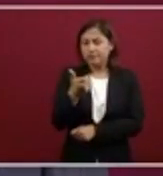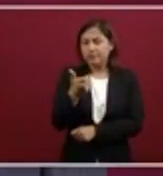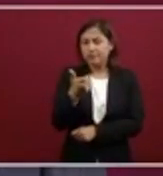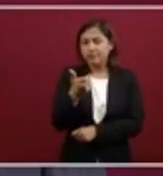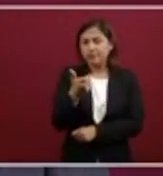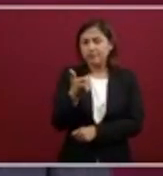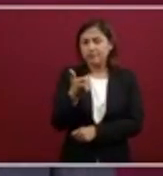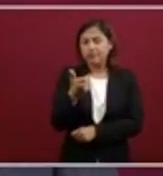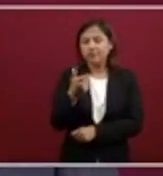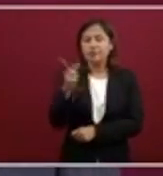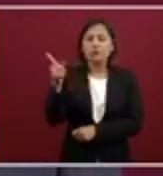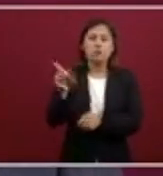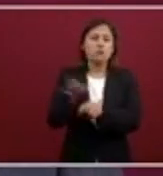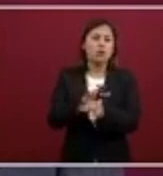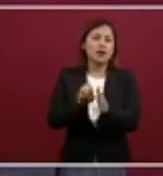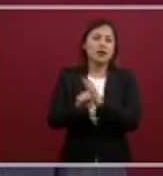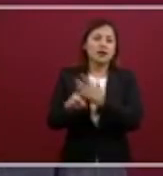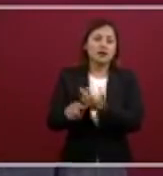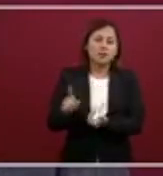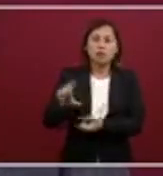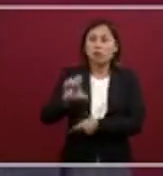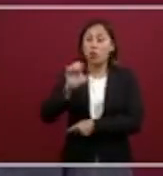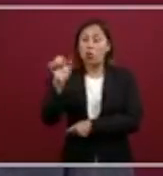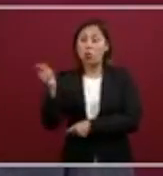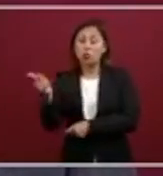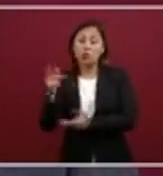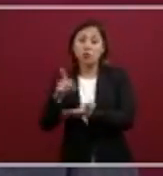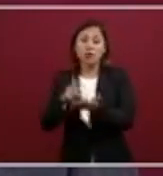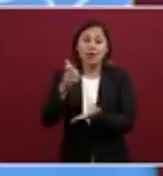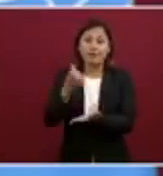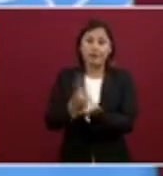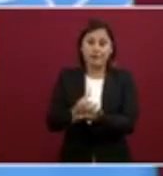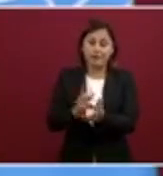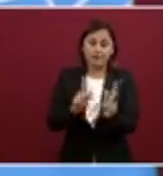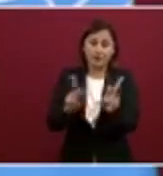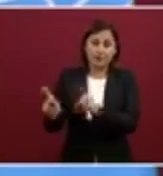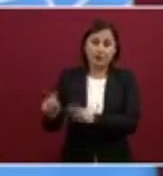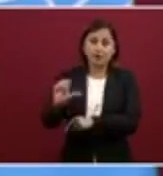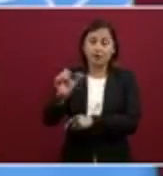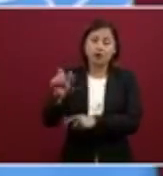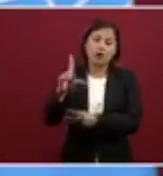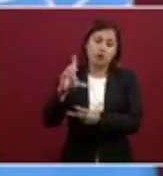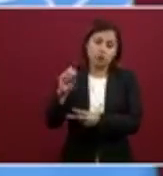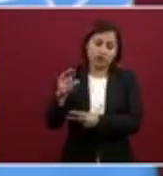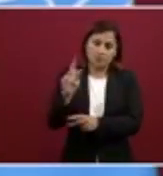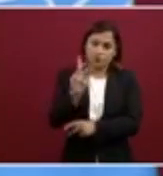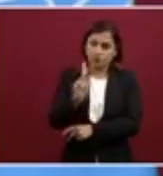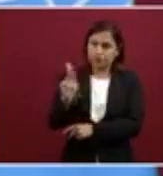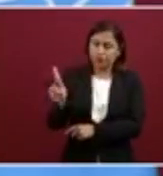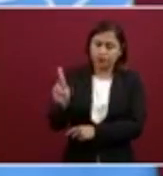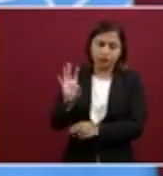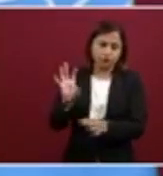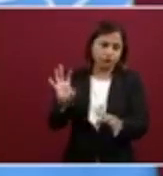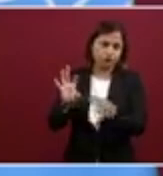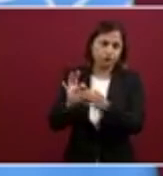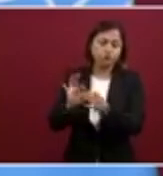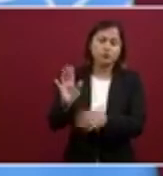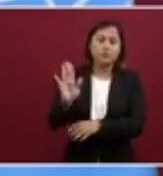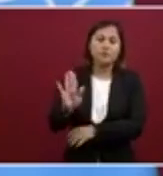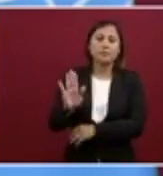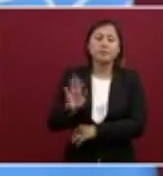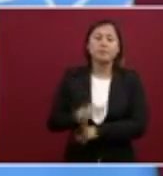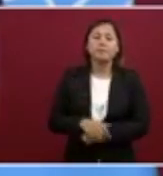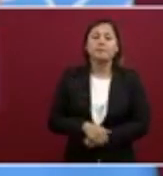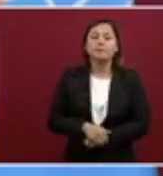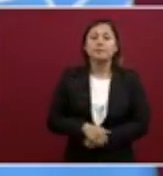es Playa del Carmen y Los Cabos, pero al mismo tiempo